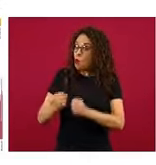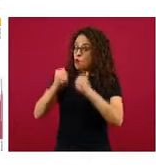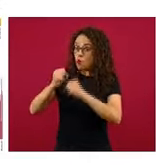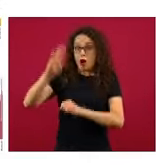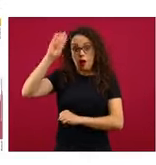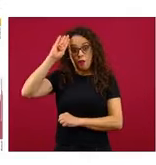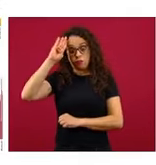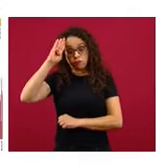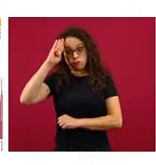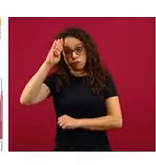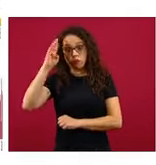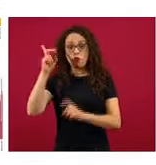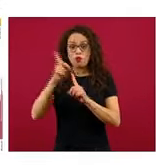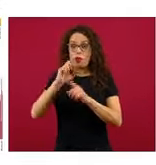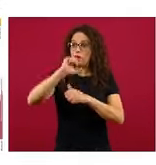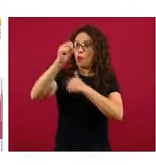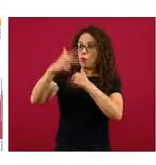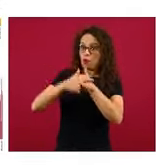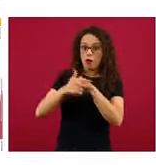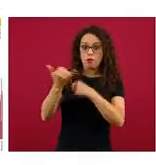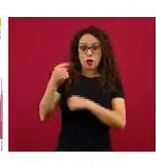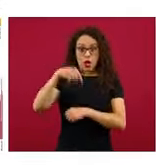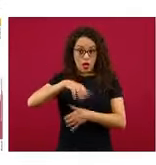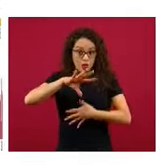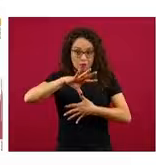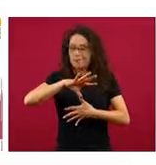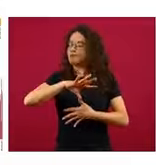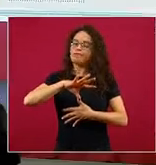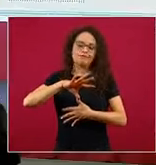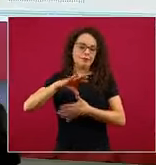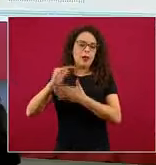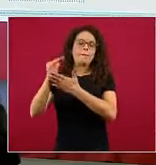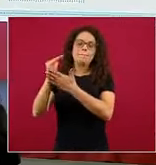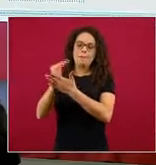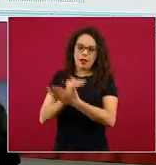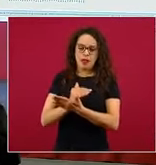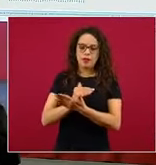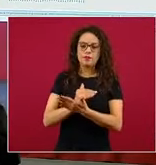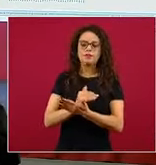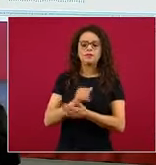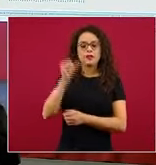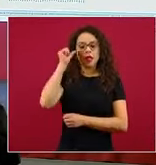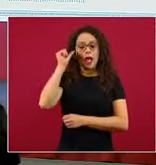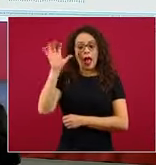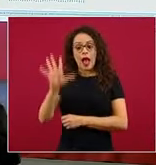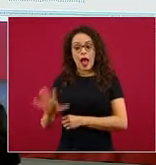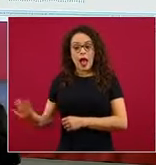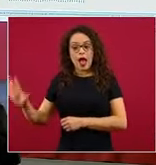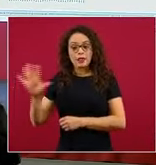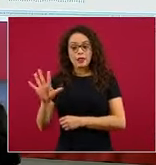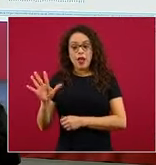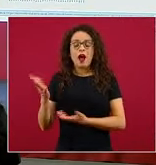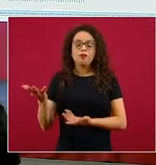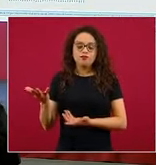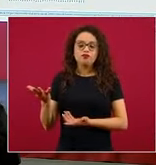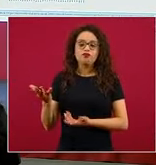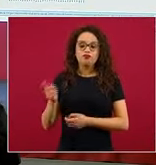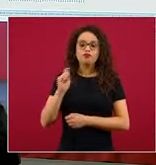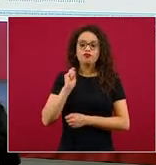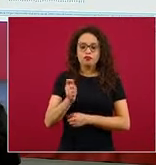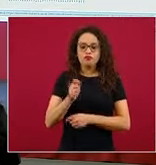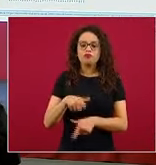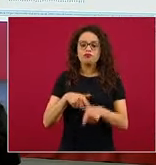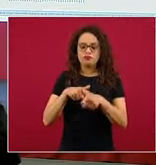magnitud como lo hemos visto tanto en Europa como en América. Para efectos de Asia sudoriental continúa una tendencia descendente, aunque